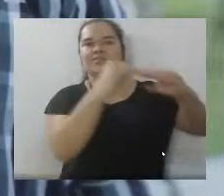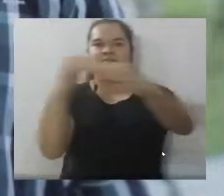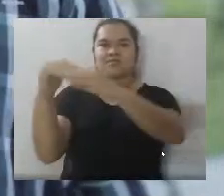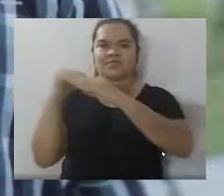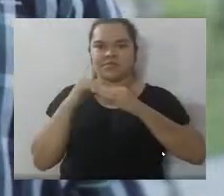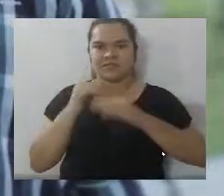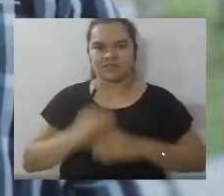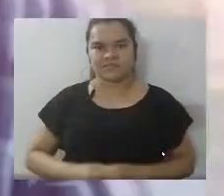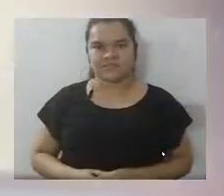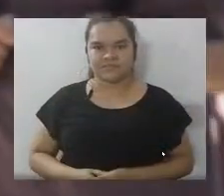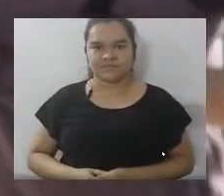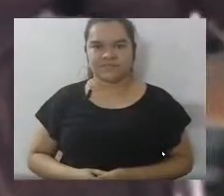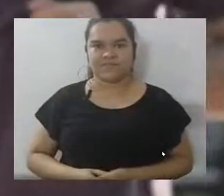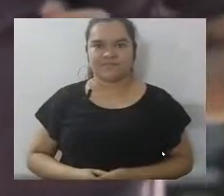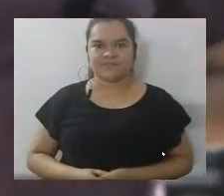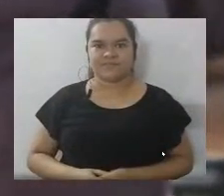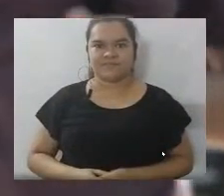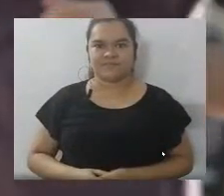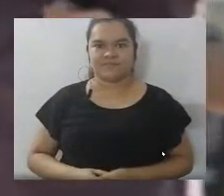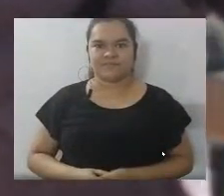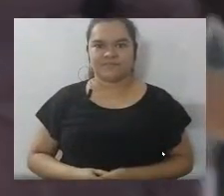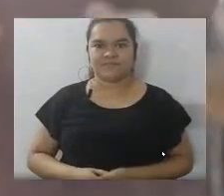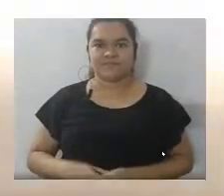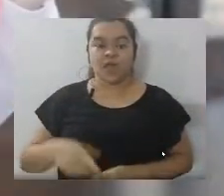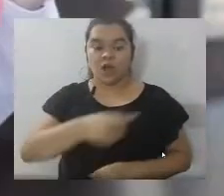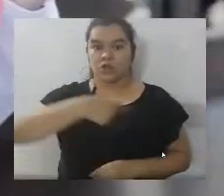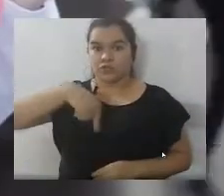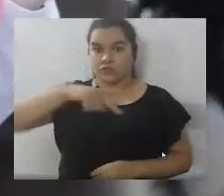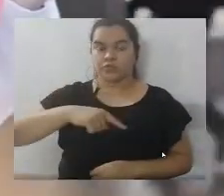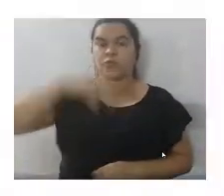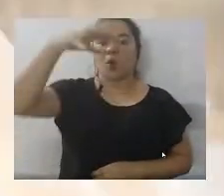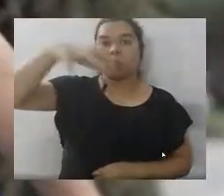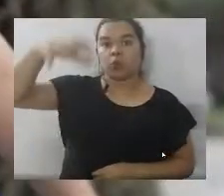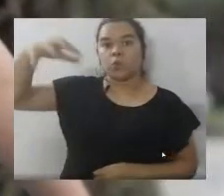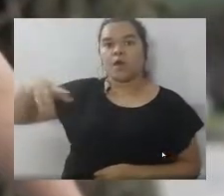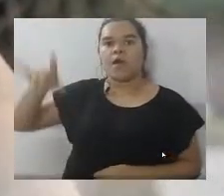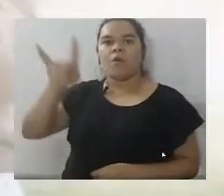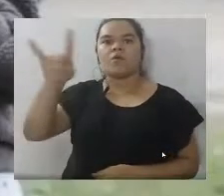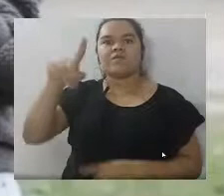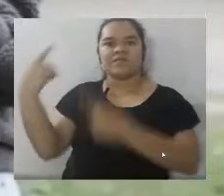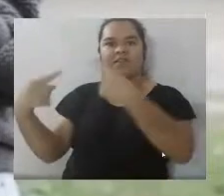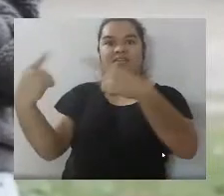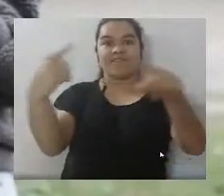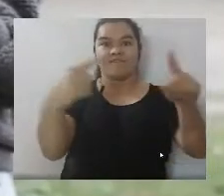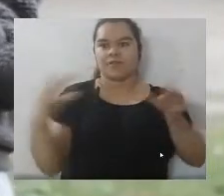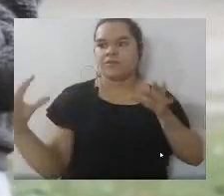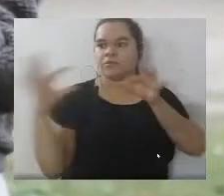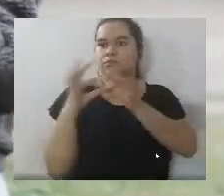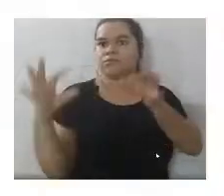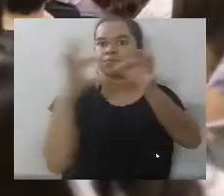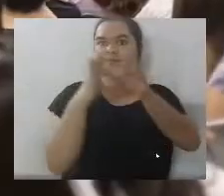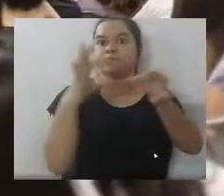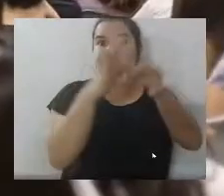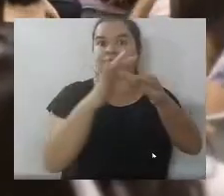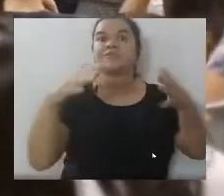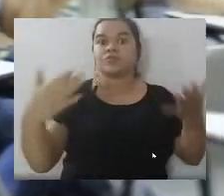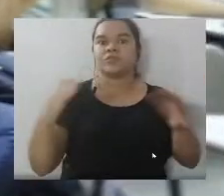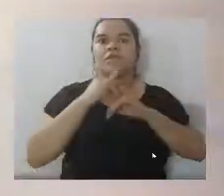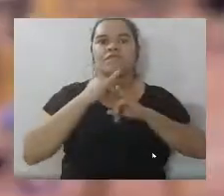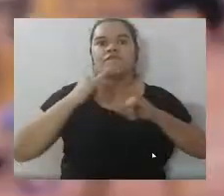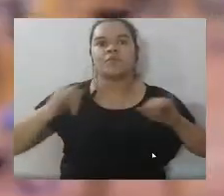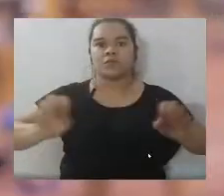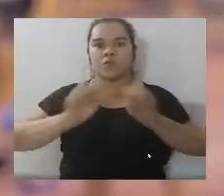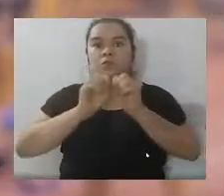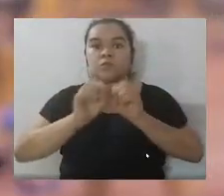Gracias a los vínculos generados con otras universidades, abrimos camino hacia el mundo, con programas de movilidad e intercambio para nuestra